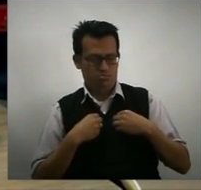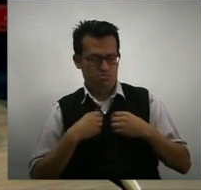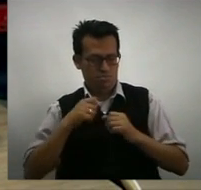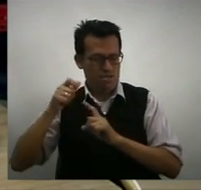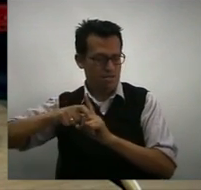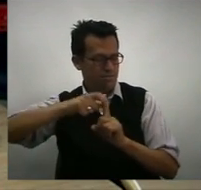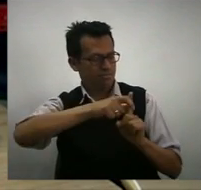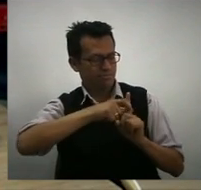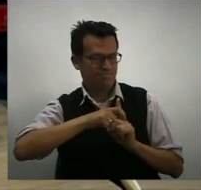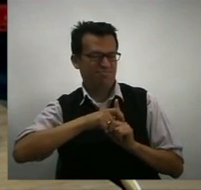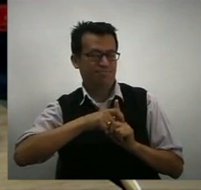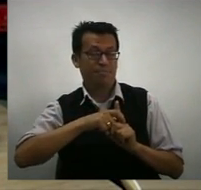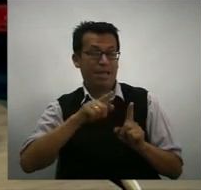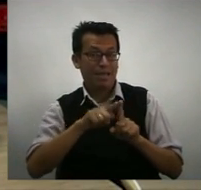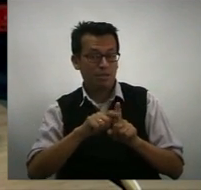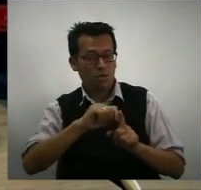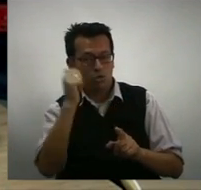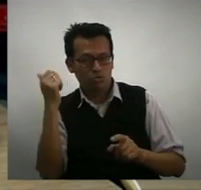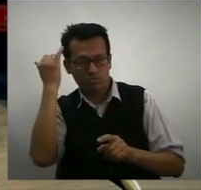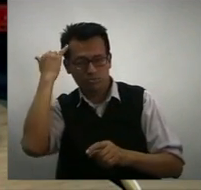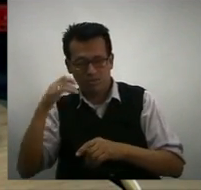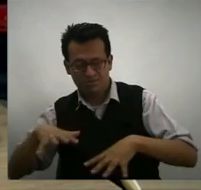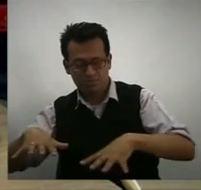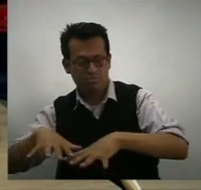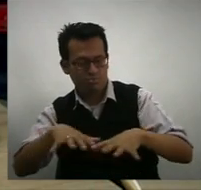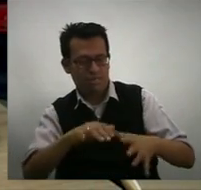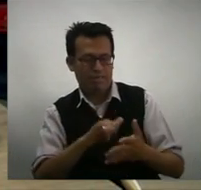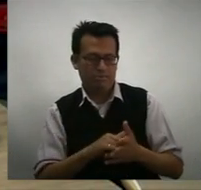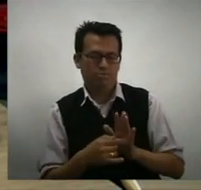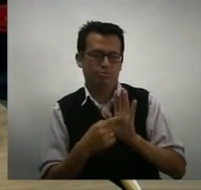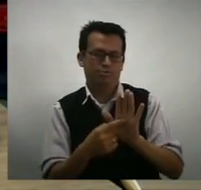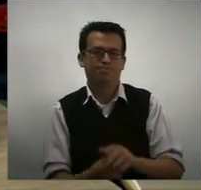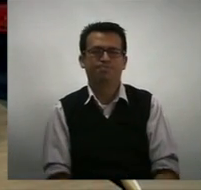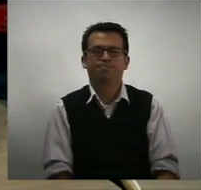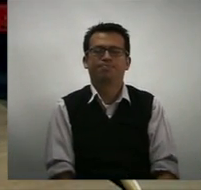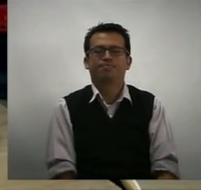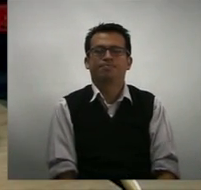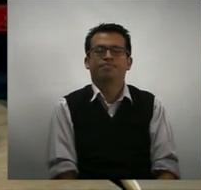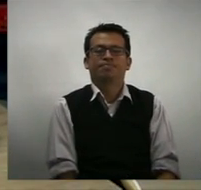alguien distinto a quien se es. Esos otros espacios son, ante todo, provocación.